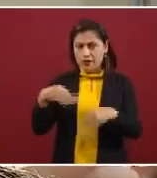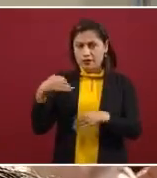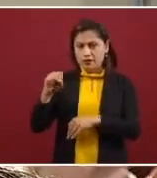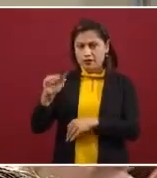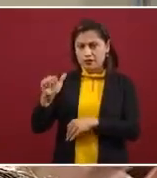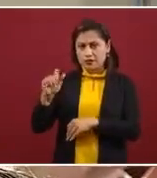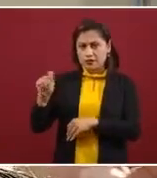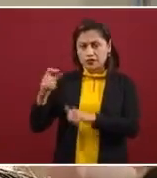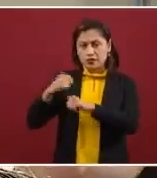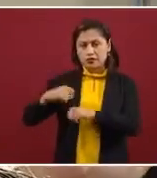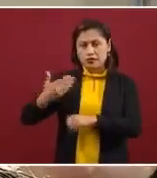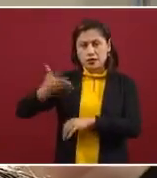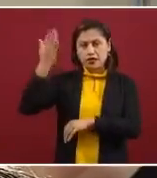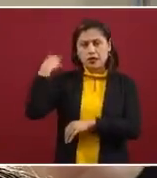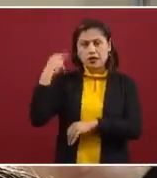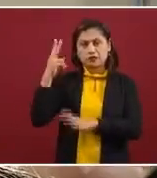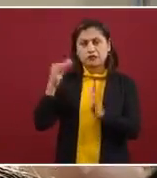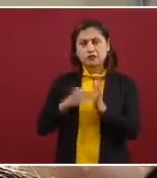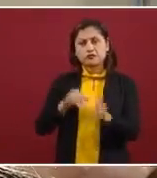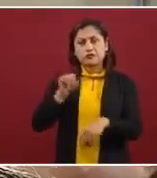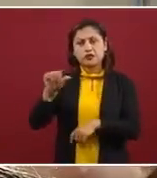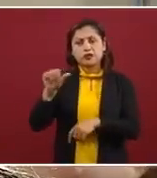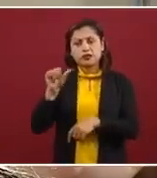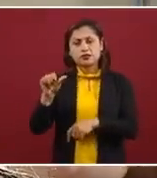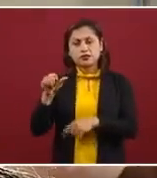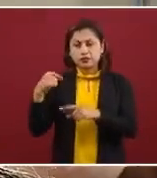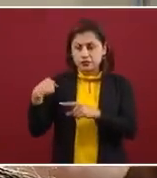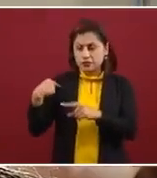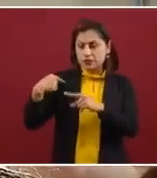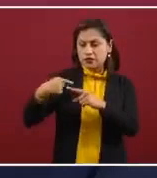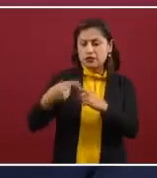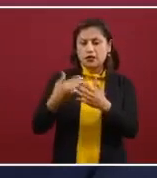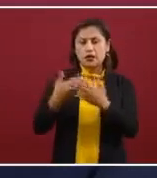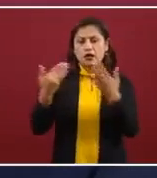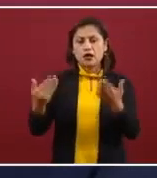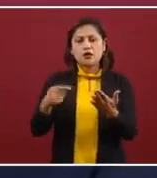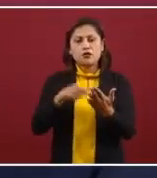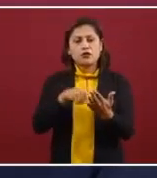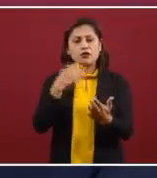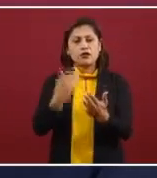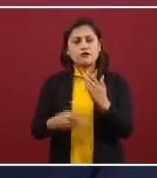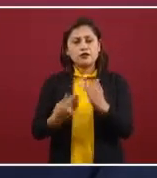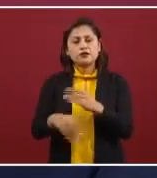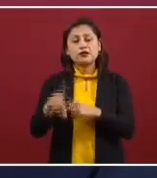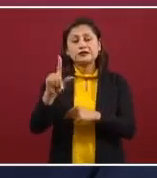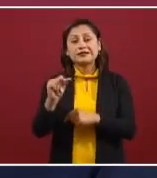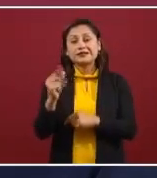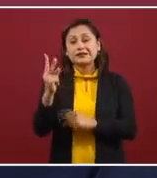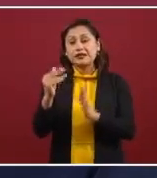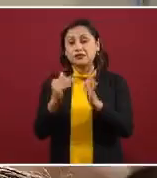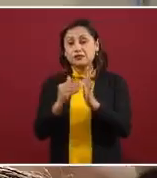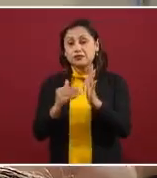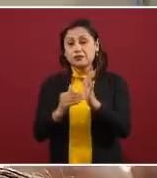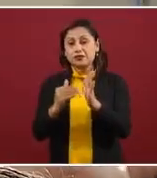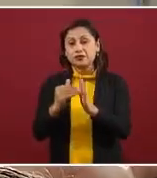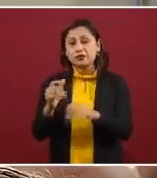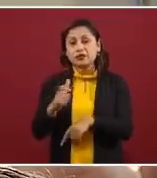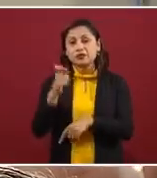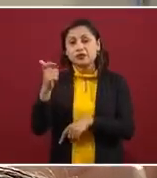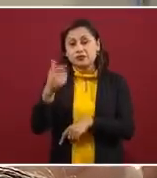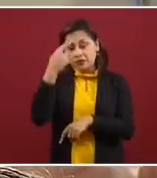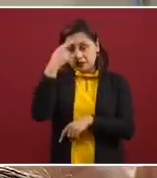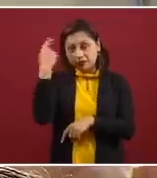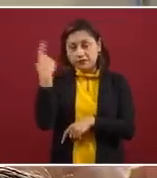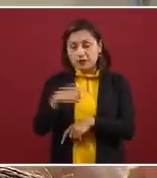desde el 2016, que revelan que hasta ahora no se han cobrado 72 mil millones de pesos en créditos fiscales a